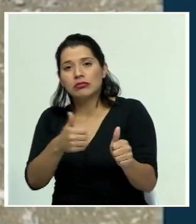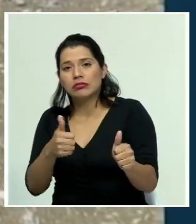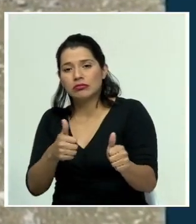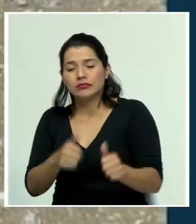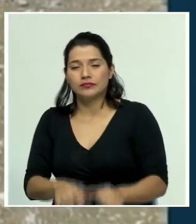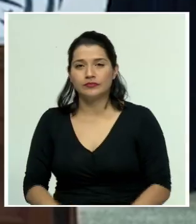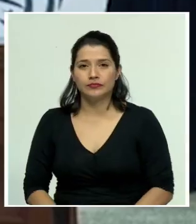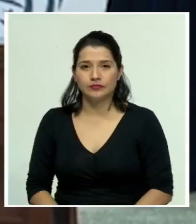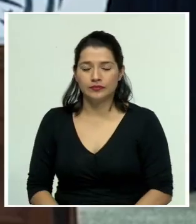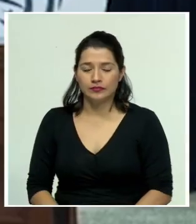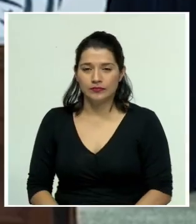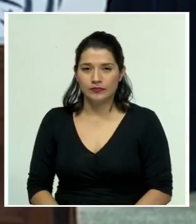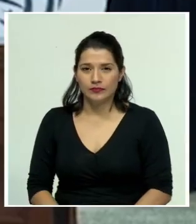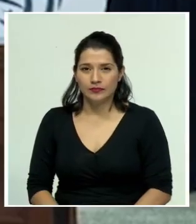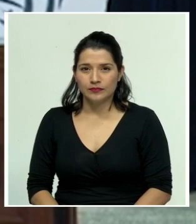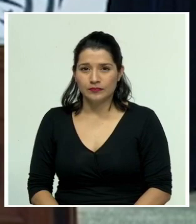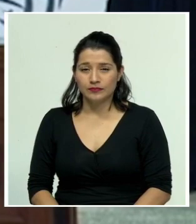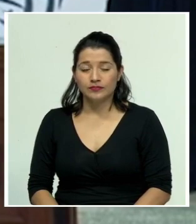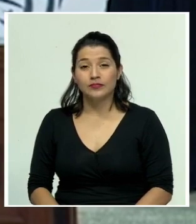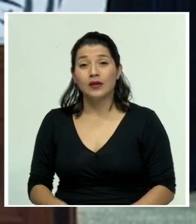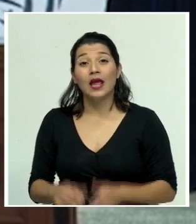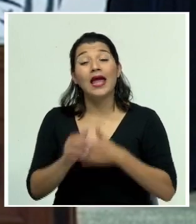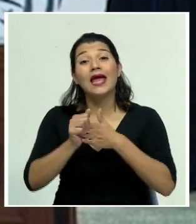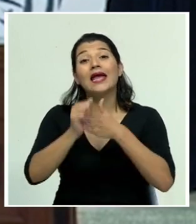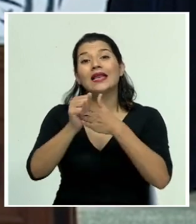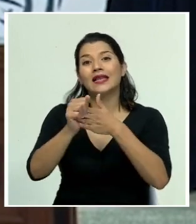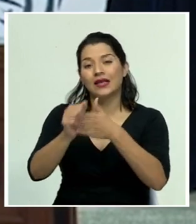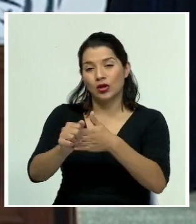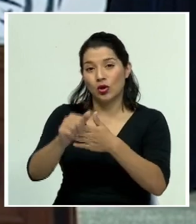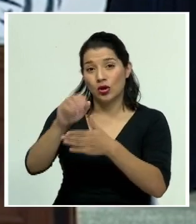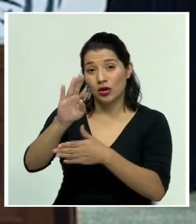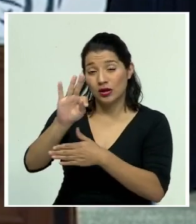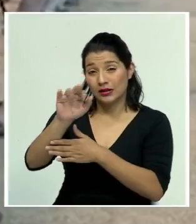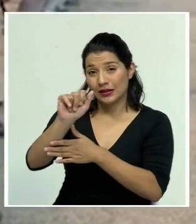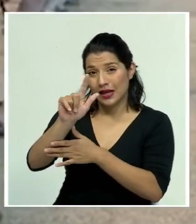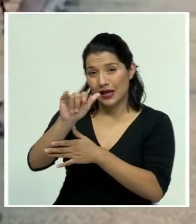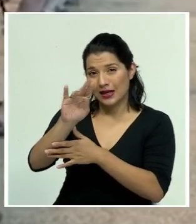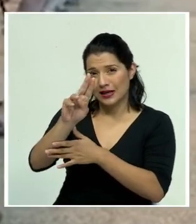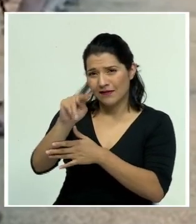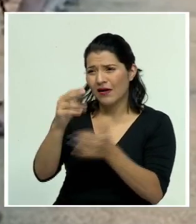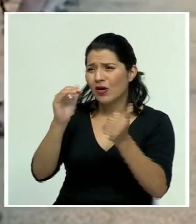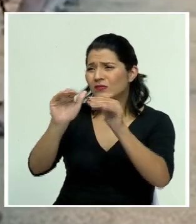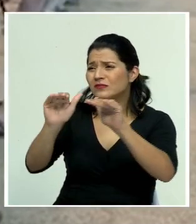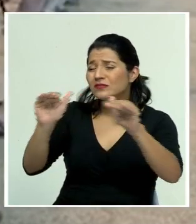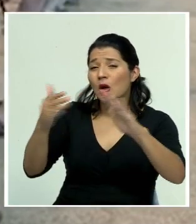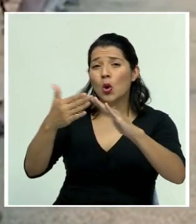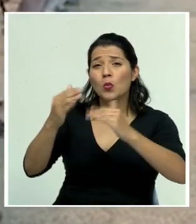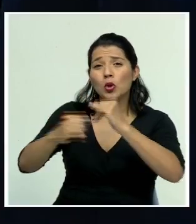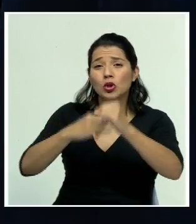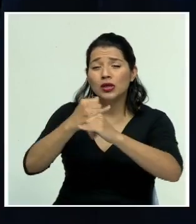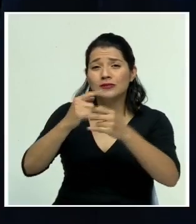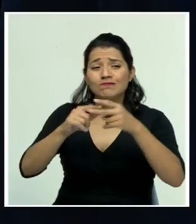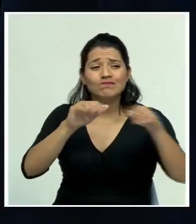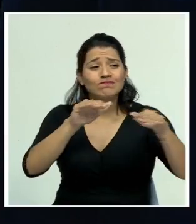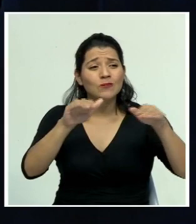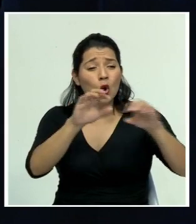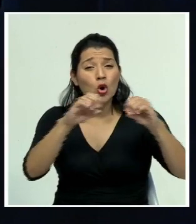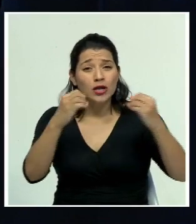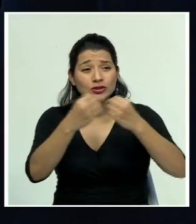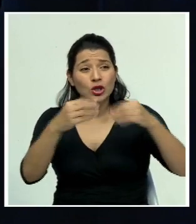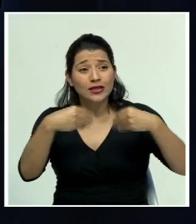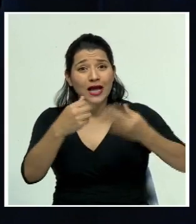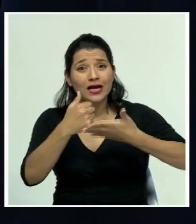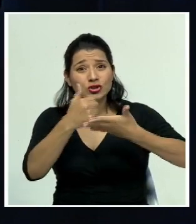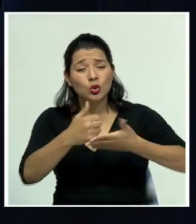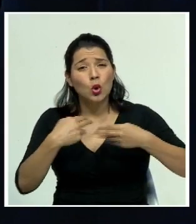emergencia. En un gesto inusual, el líder supremo talibán ha hecho un llamamiento a la comunidad internacional y a las organizaciones humanitarias